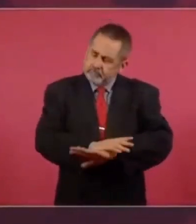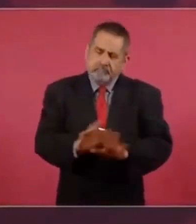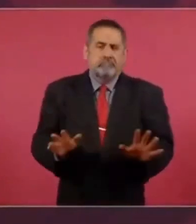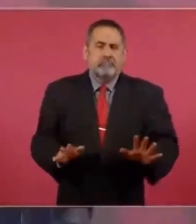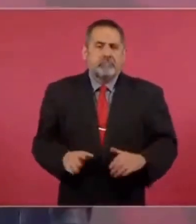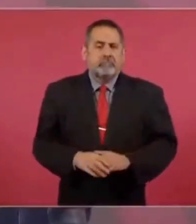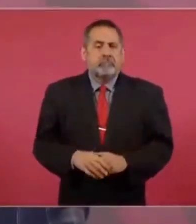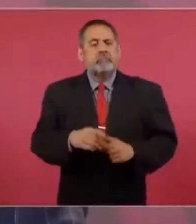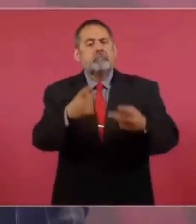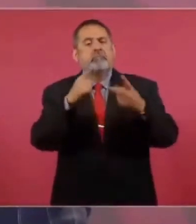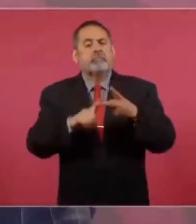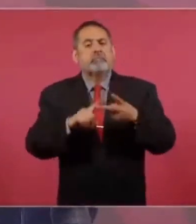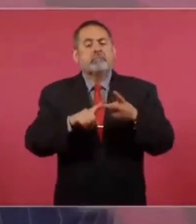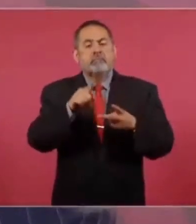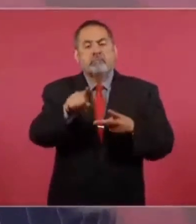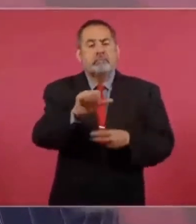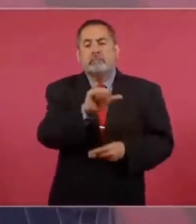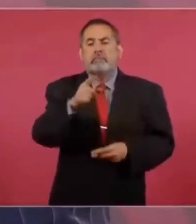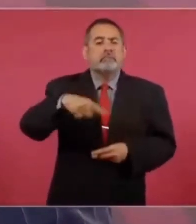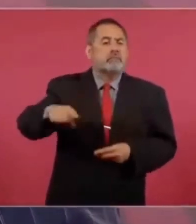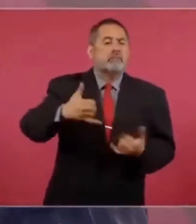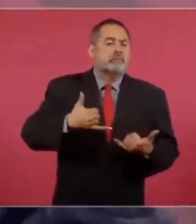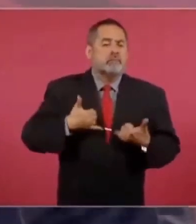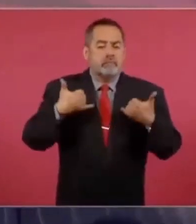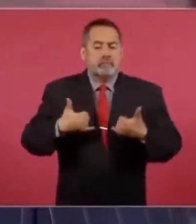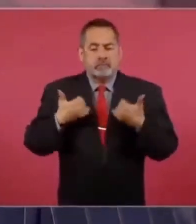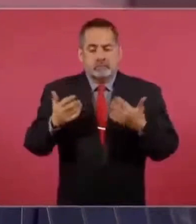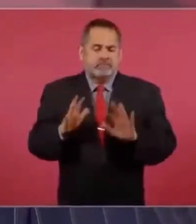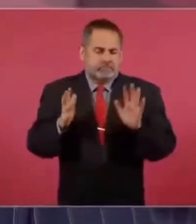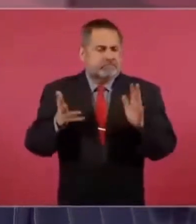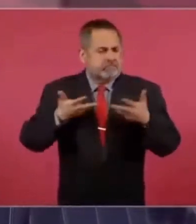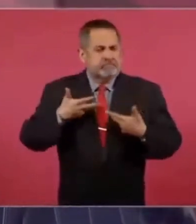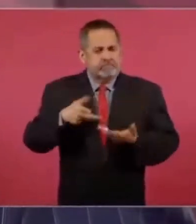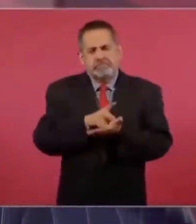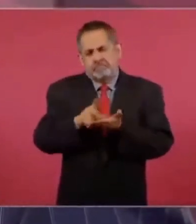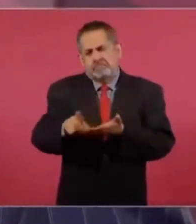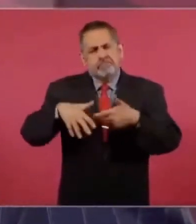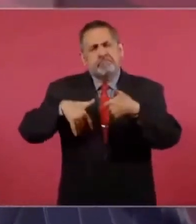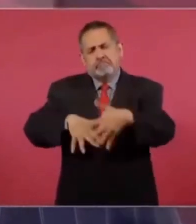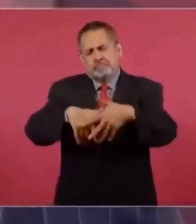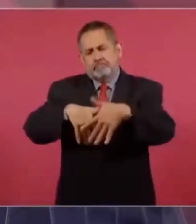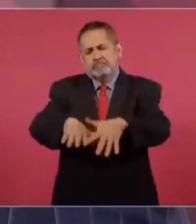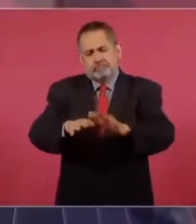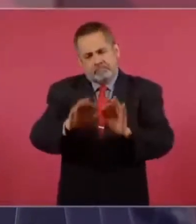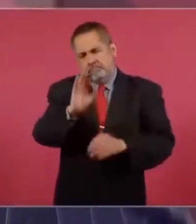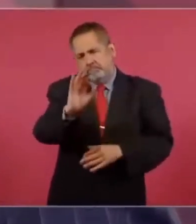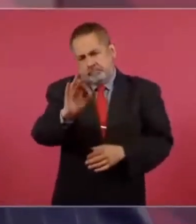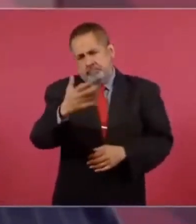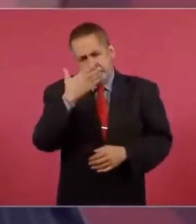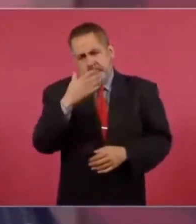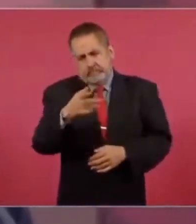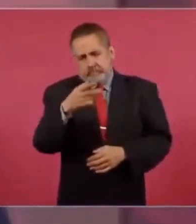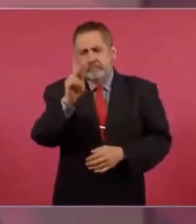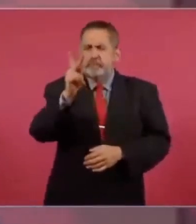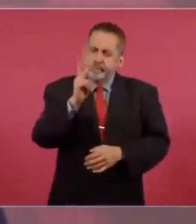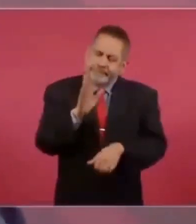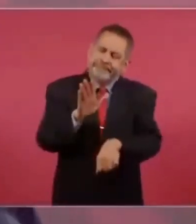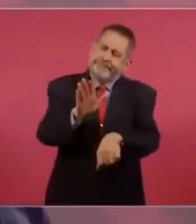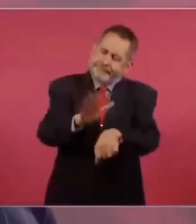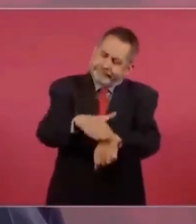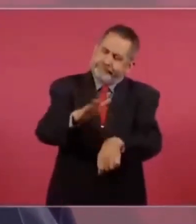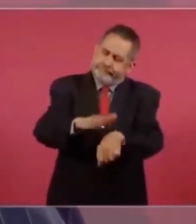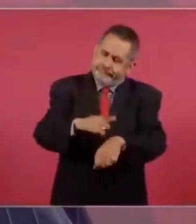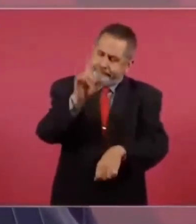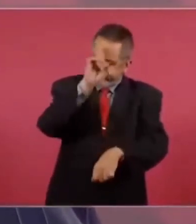Acerca de la actitud de los jóvenes, pues están en su derecho de manifestarse, solo que también les hago un llamado